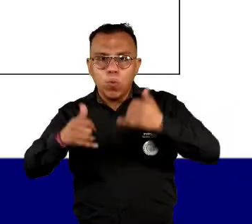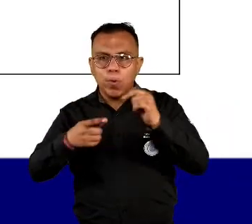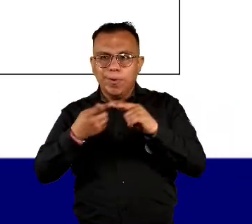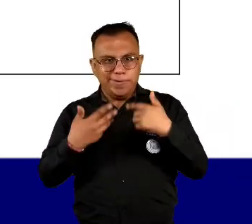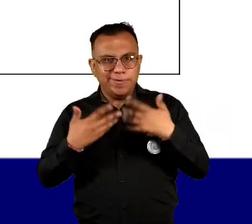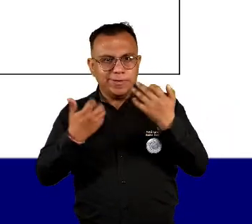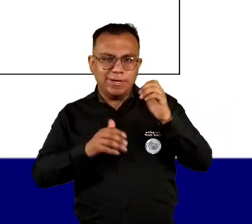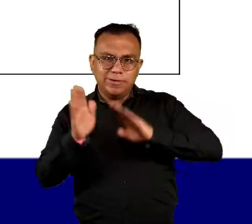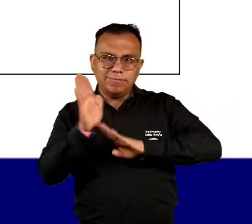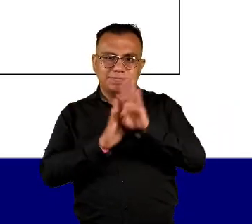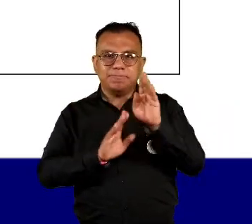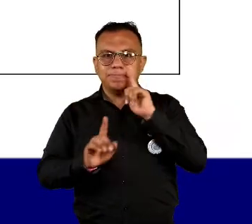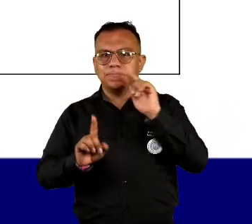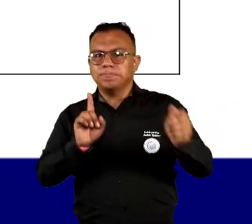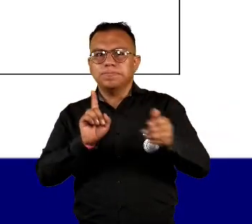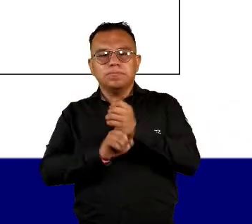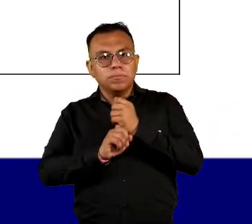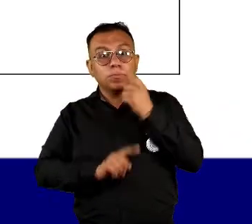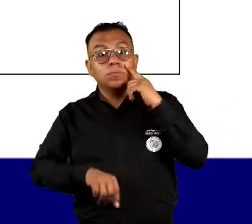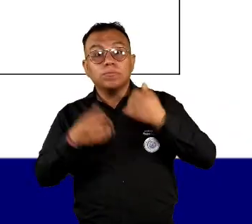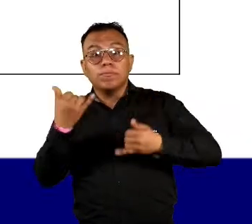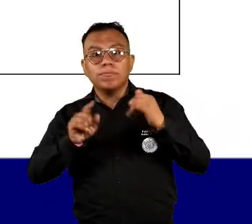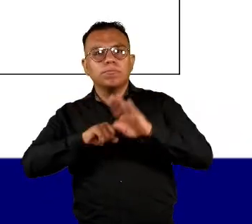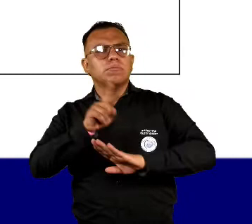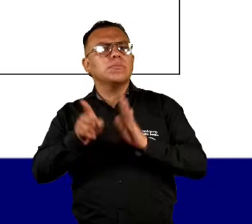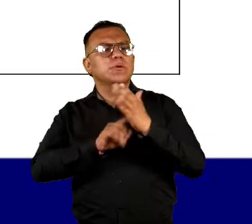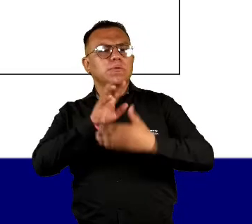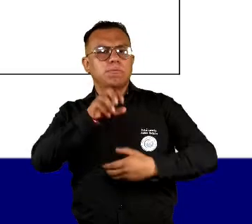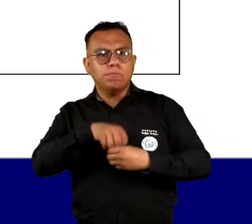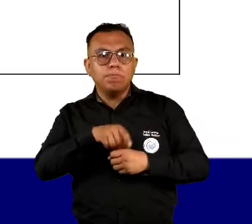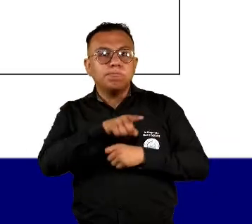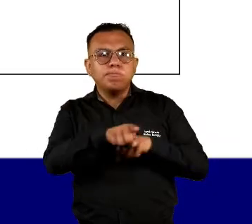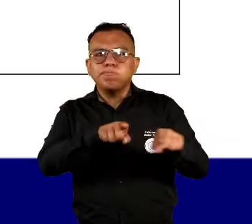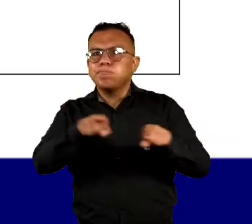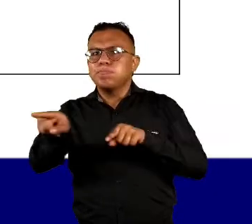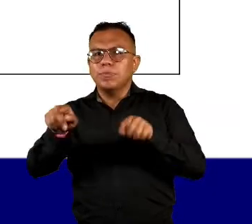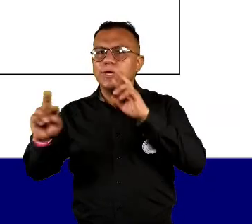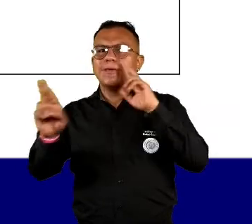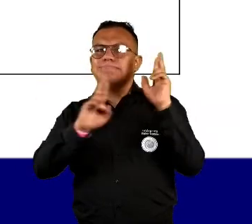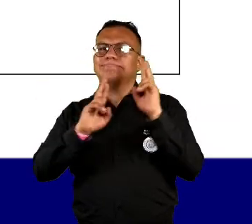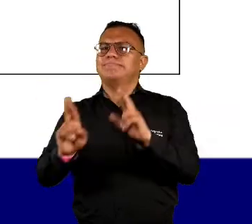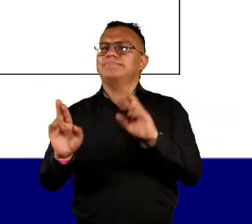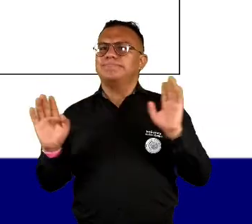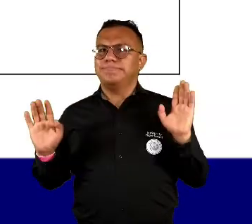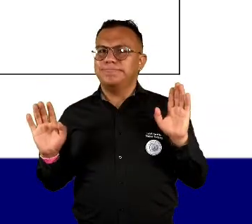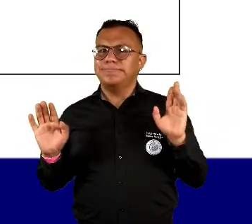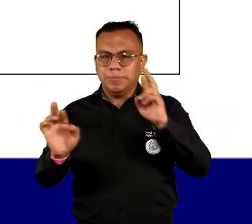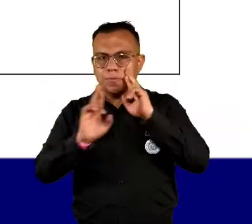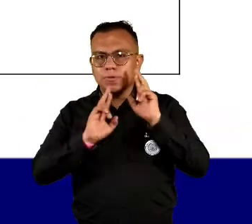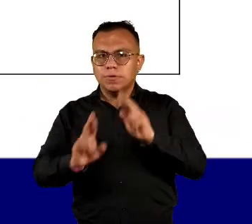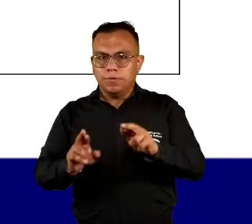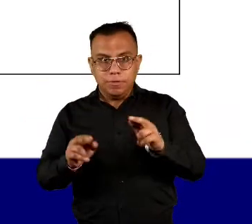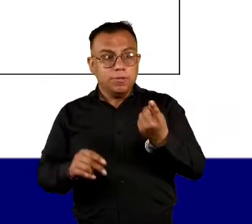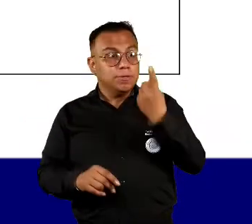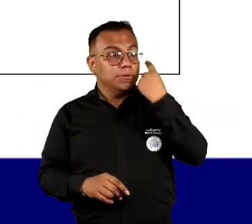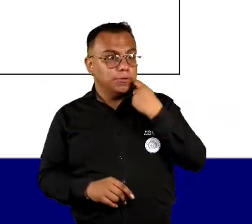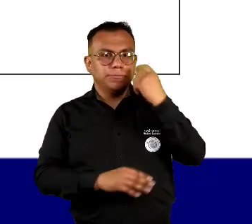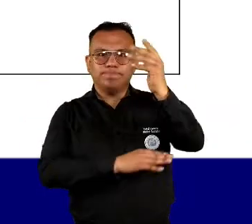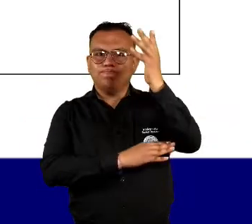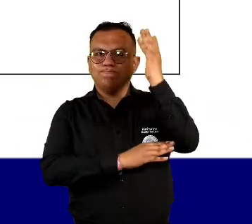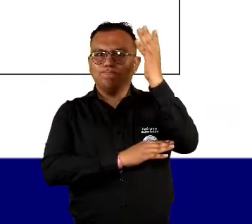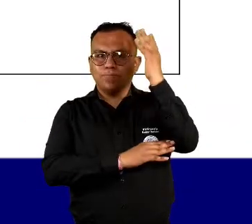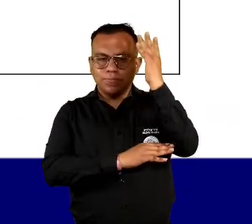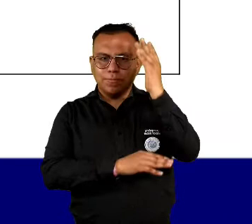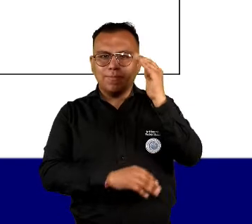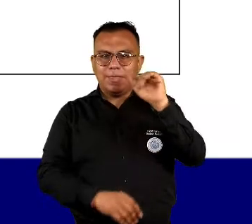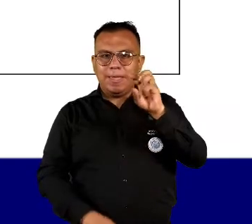sea un éxito queremos que el juego esté en todas las Store y que sea reconocido está ayer estaba la charla de